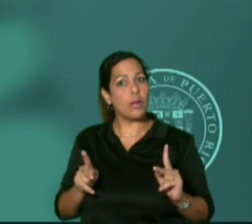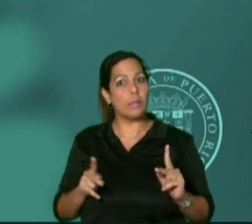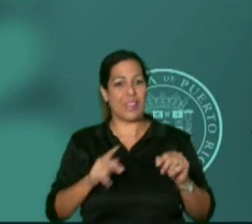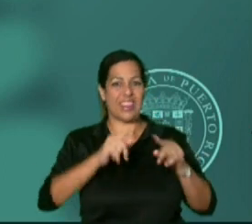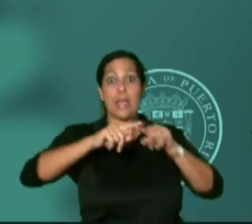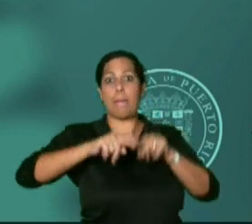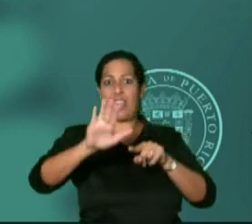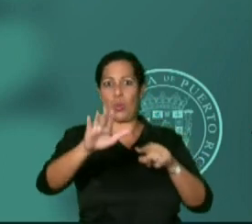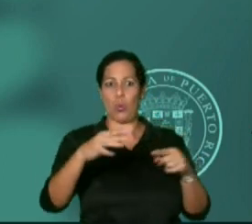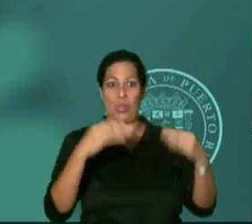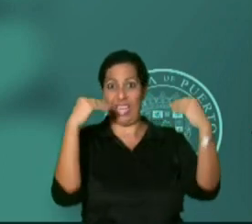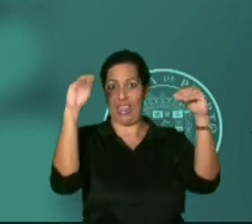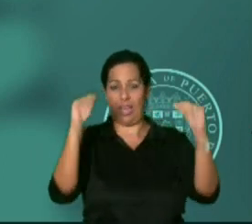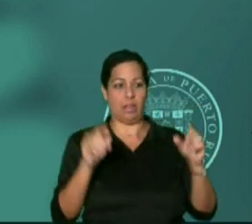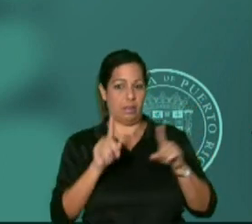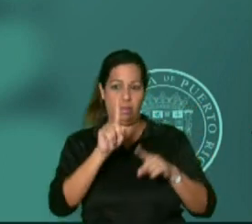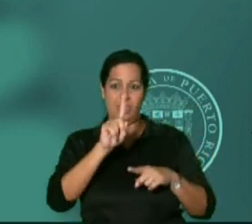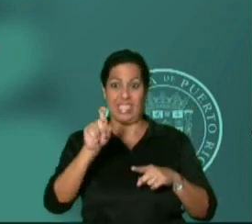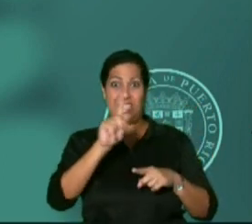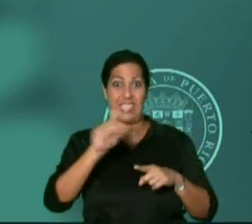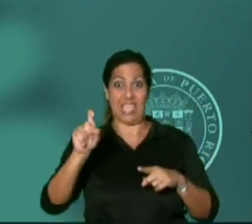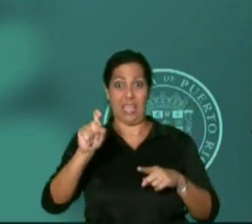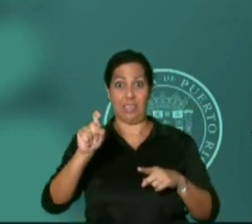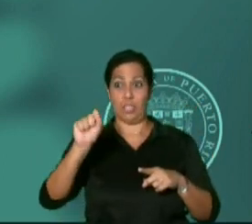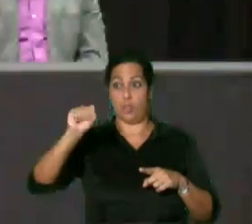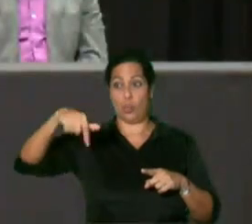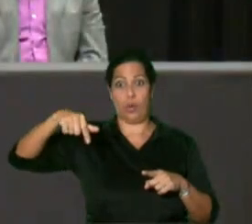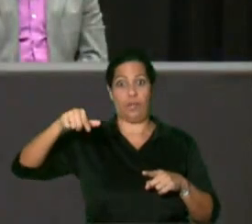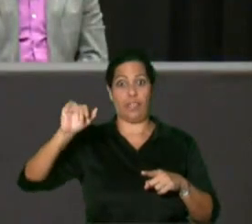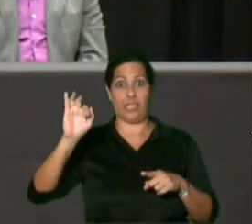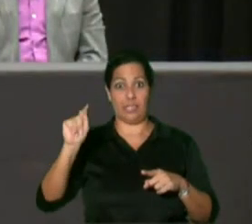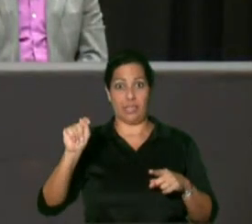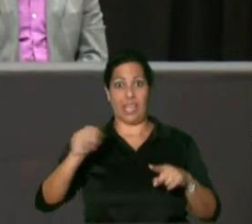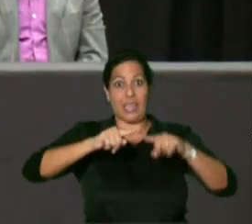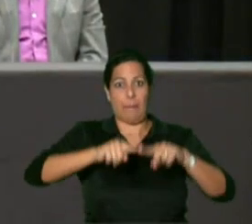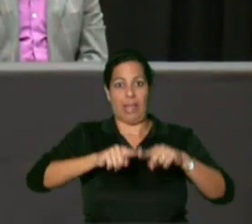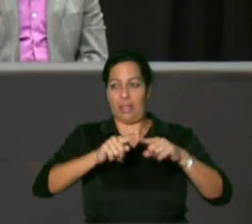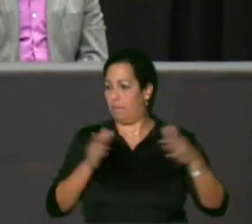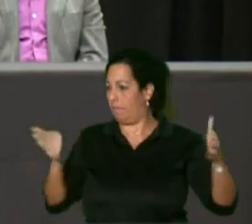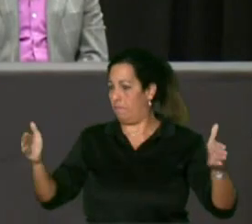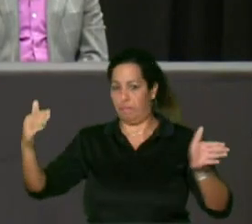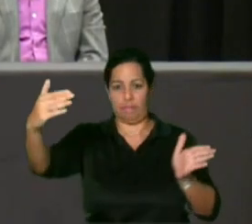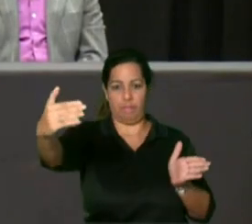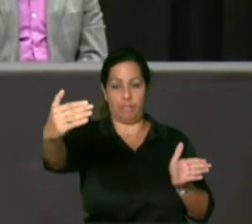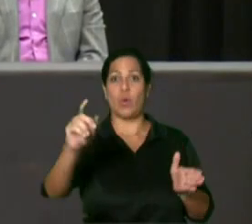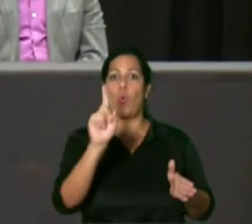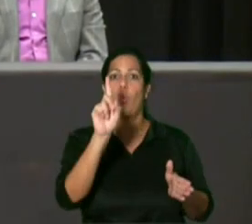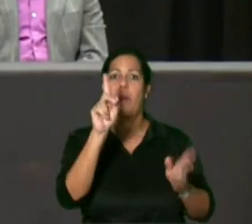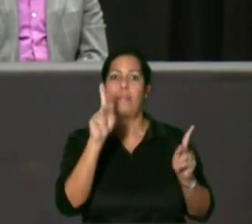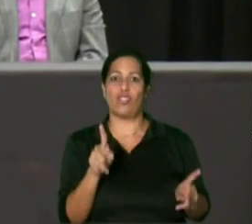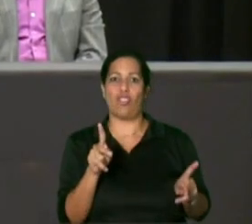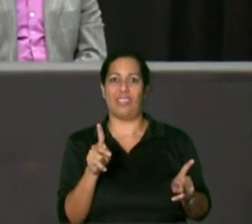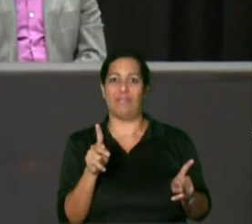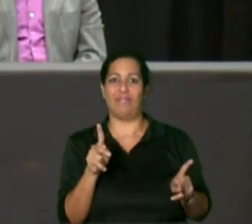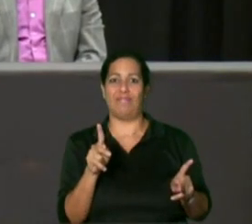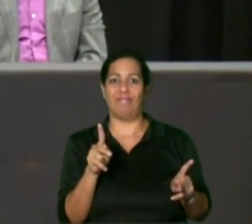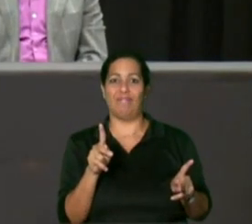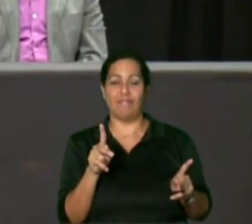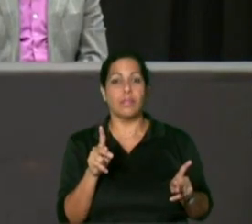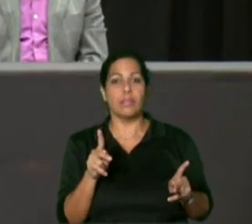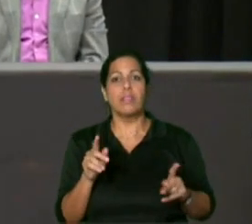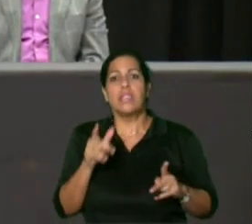por cada 100 pies cuadrados de área en los pasillos. Esto será implementado por la administración